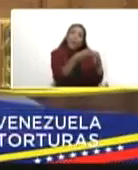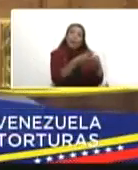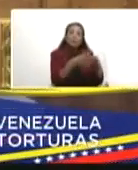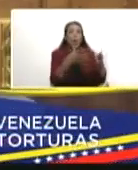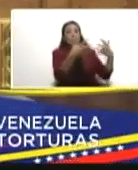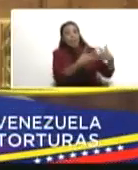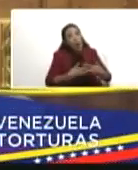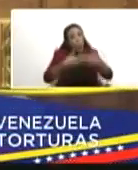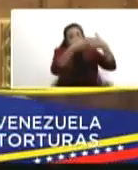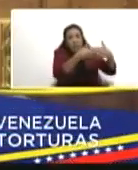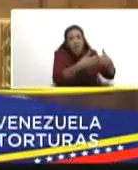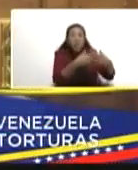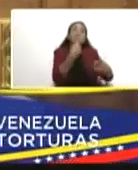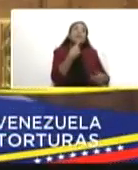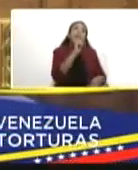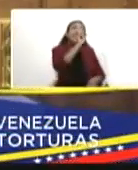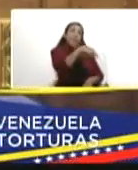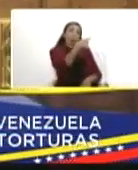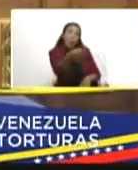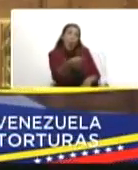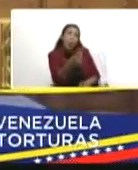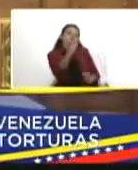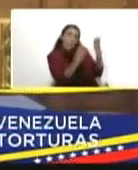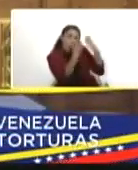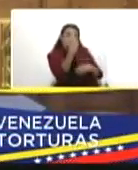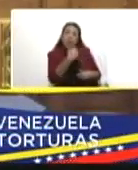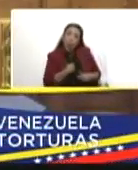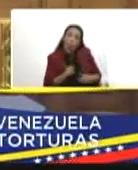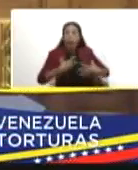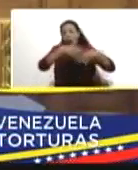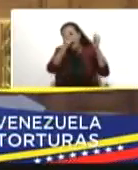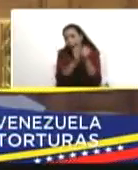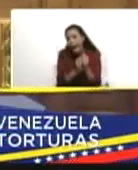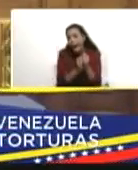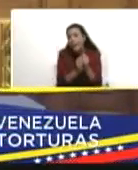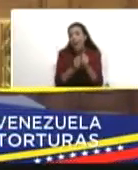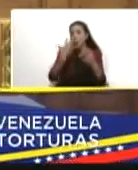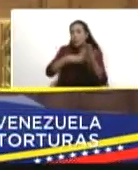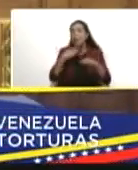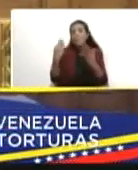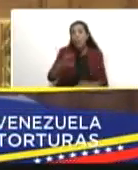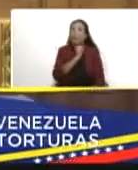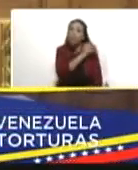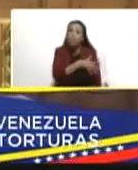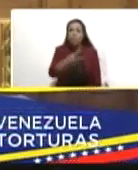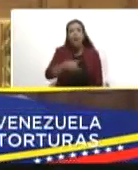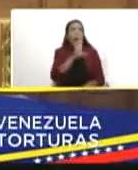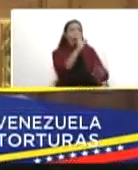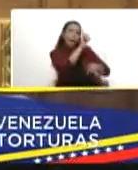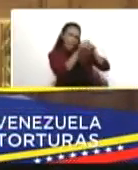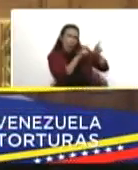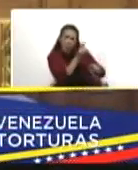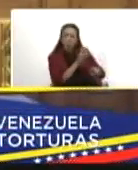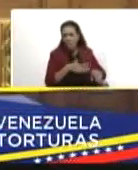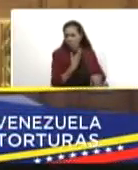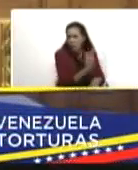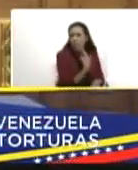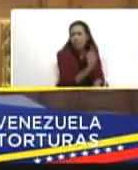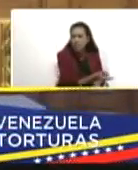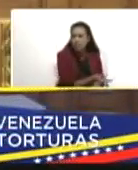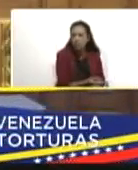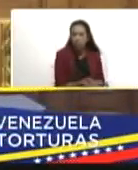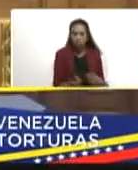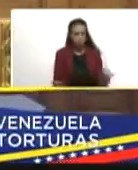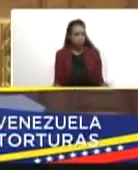estado para ver si puede opinar sobre la guerra de genocidio contra el pueblo palestino